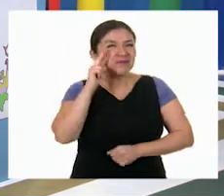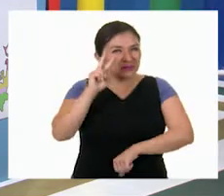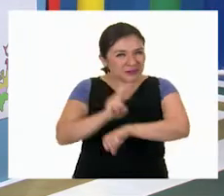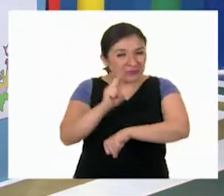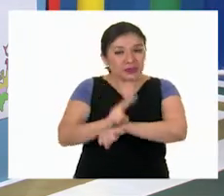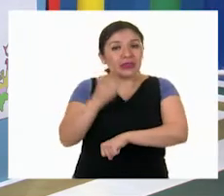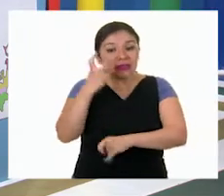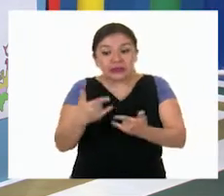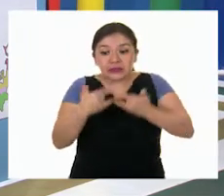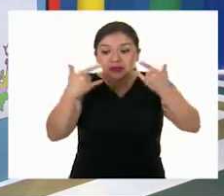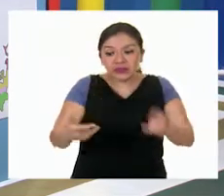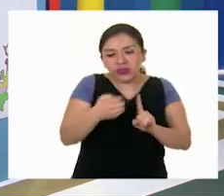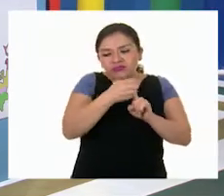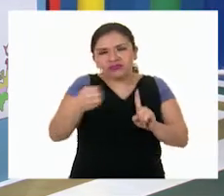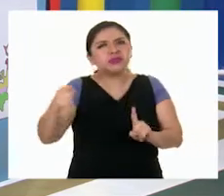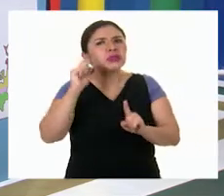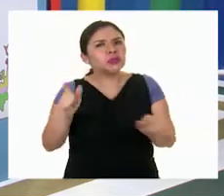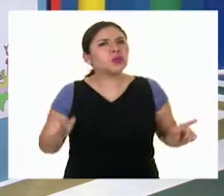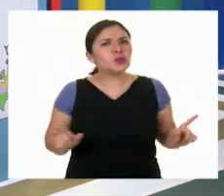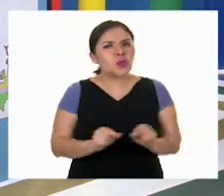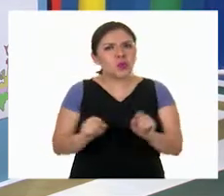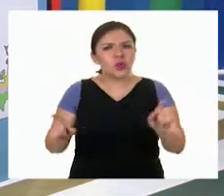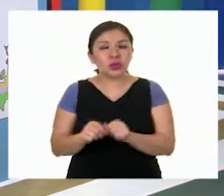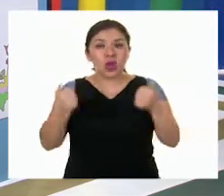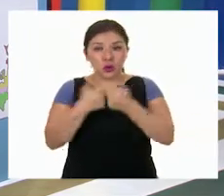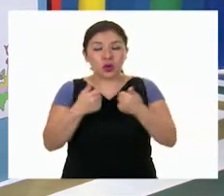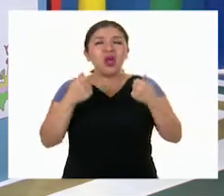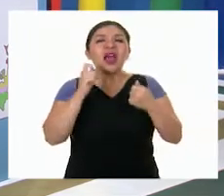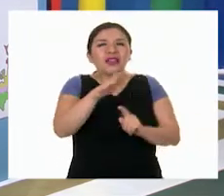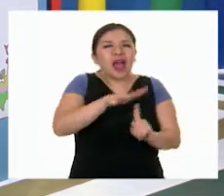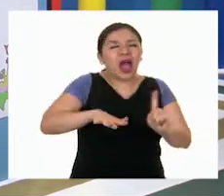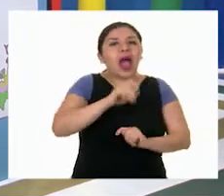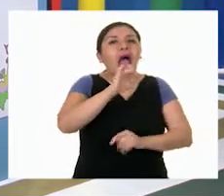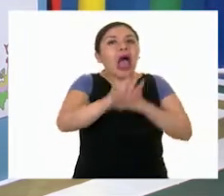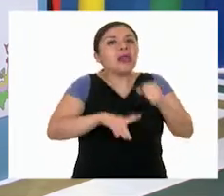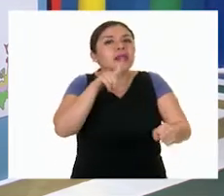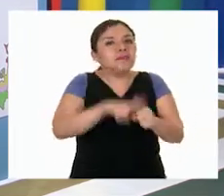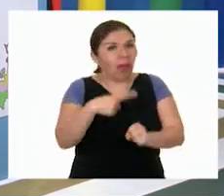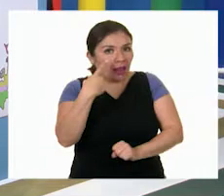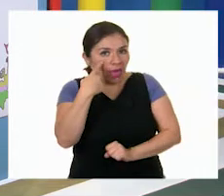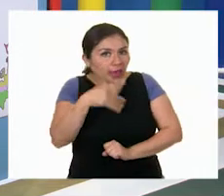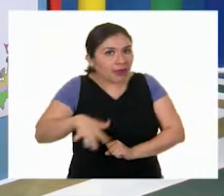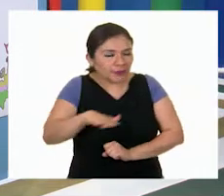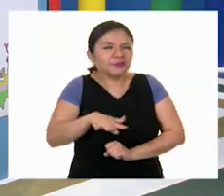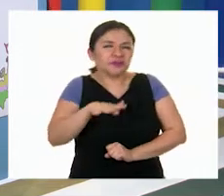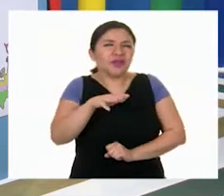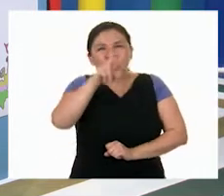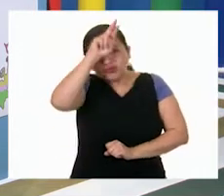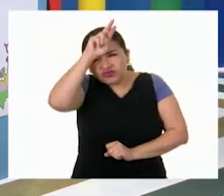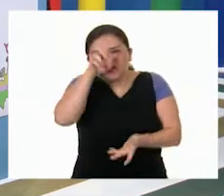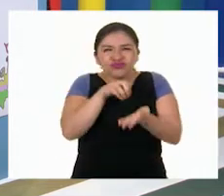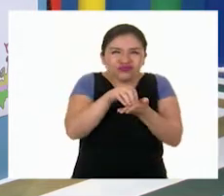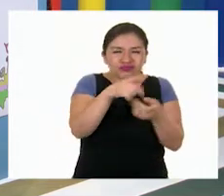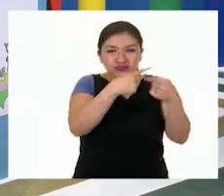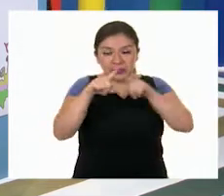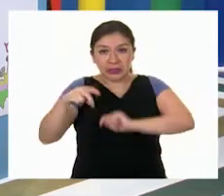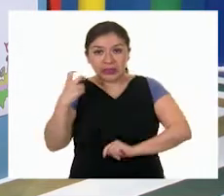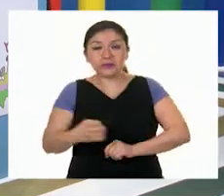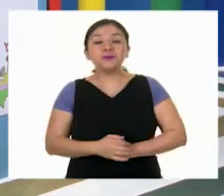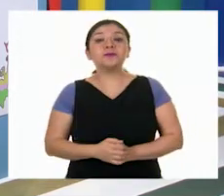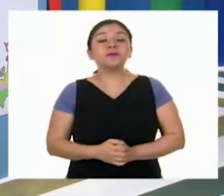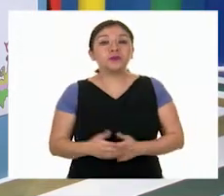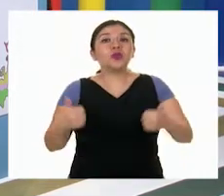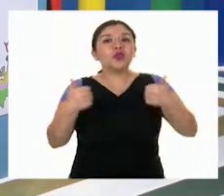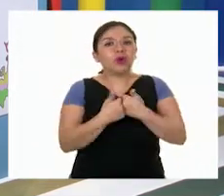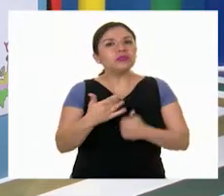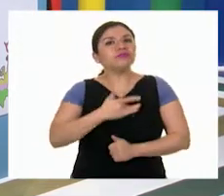fue una narración corta. Los personajes eran animales. Bueno, insectos en este caso. Y